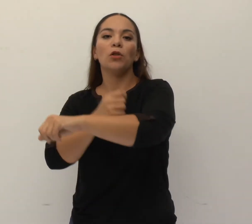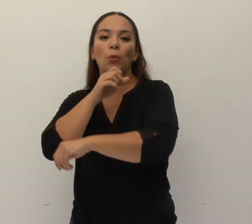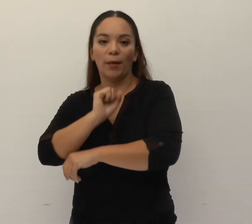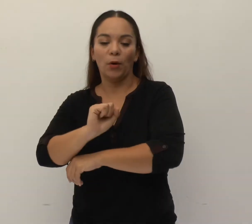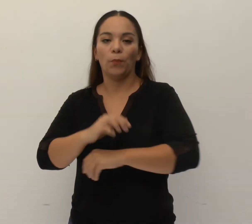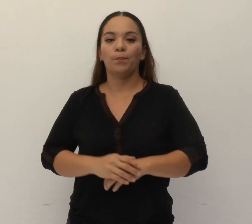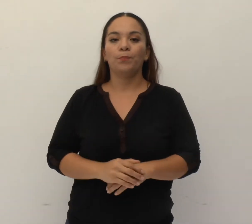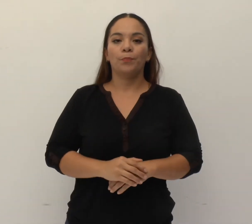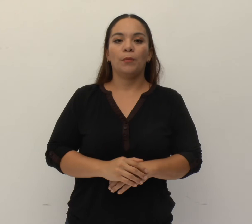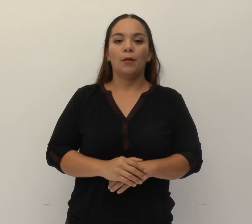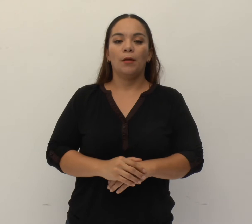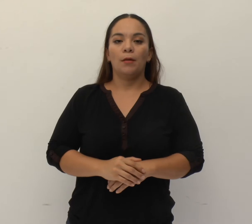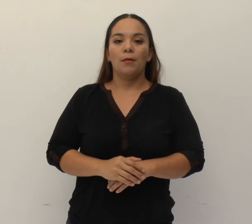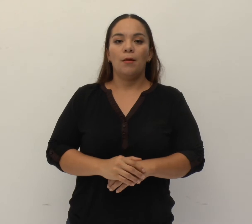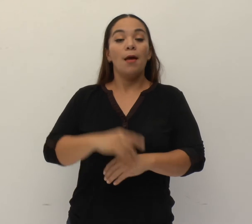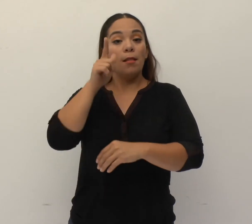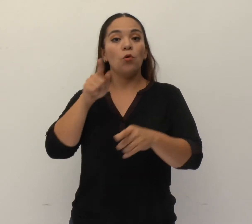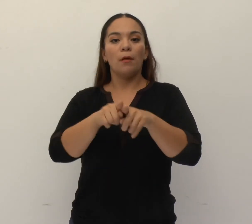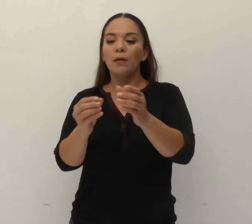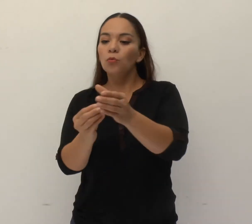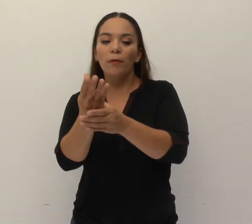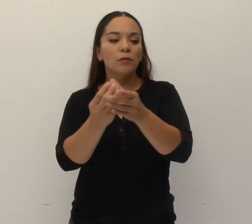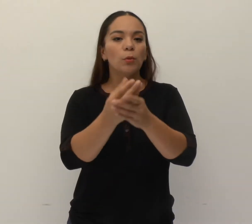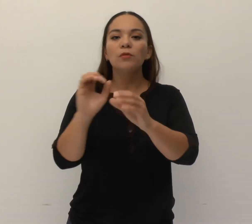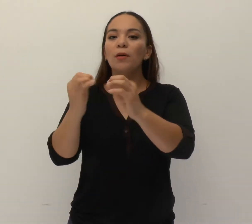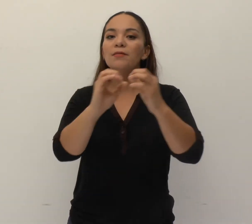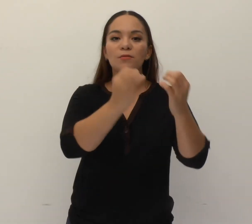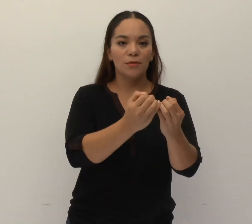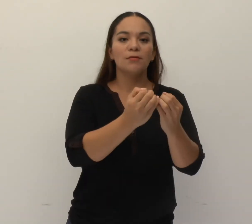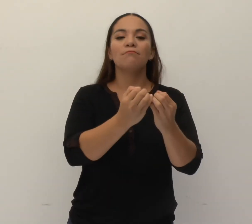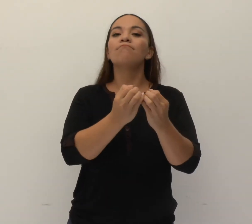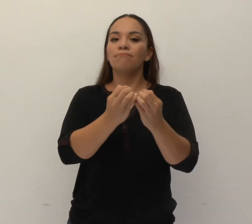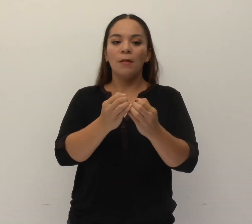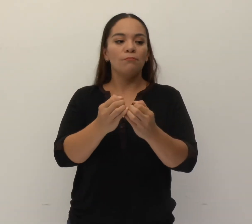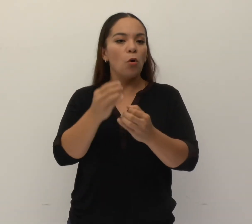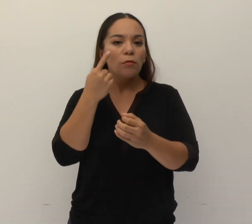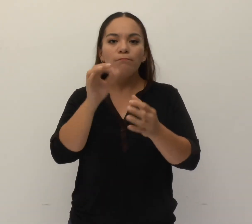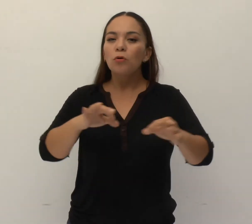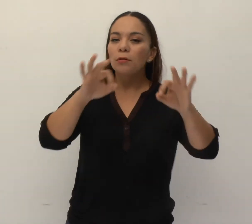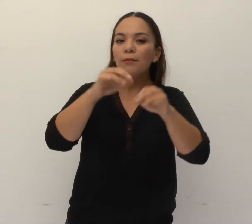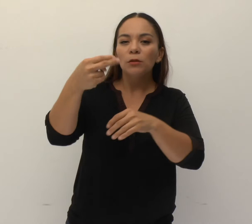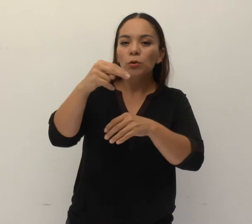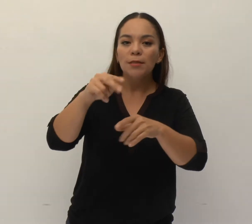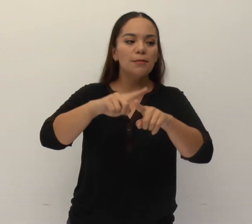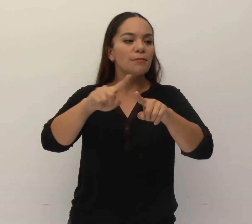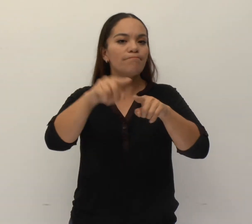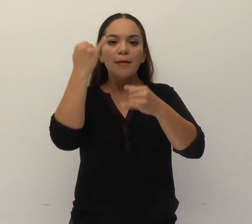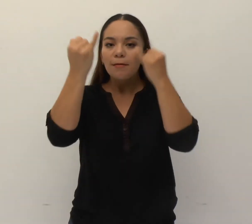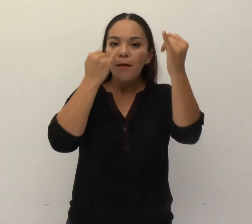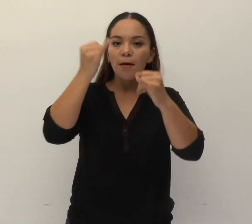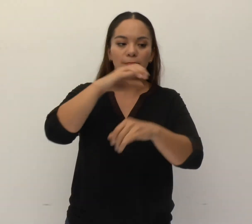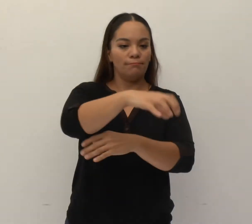Viejo. En el Caribe surgieron también nuevas organizaciones, fomentadas por la importante circulación de noticias e ideas entre